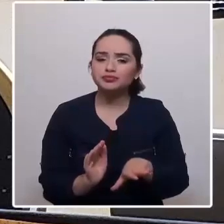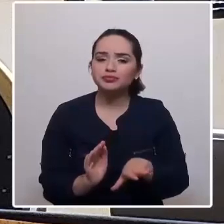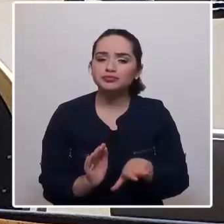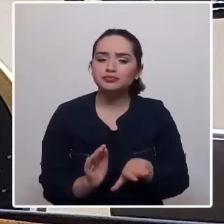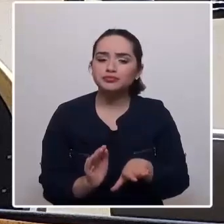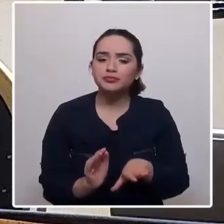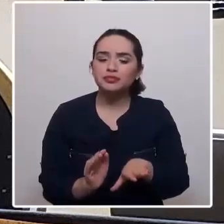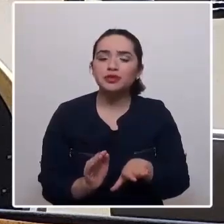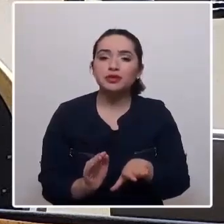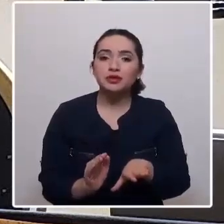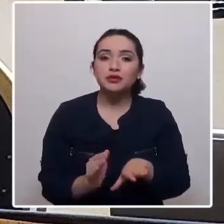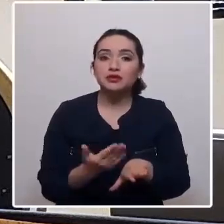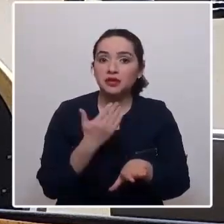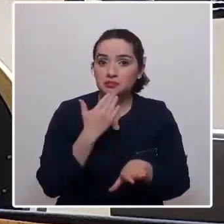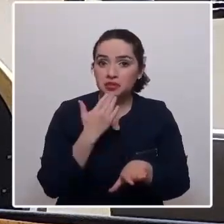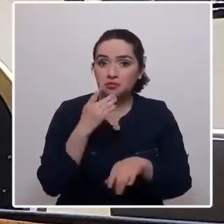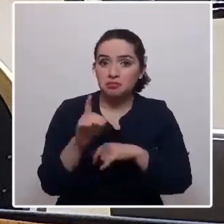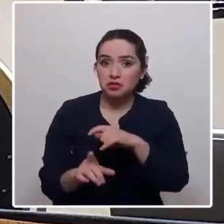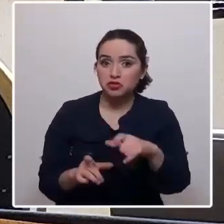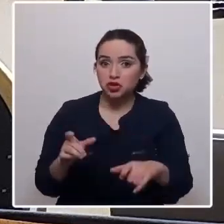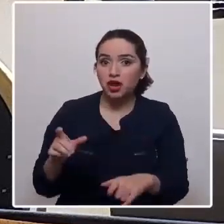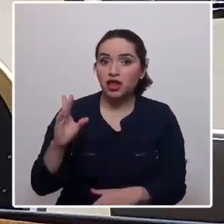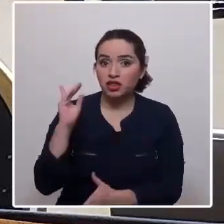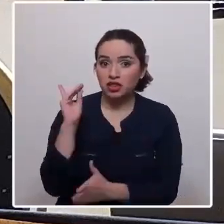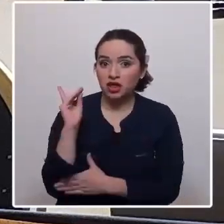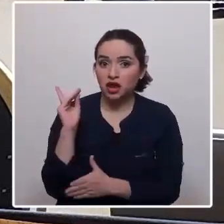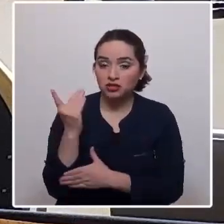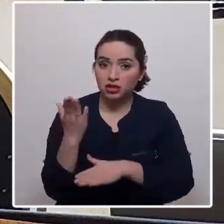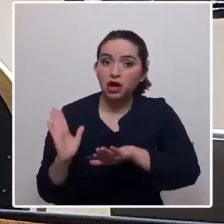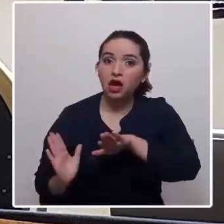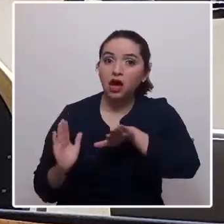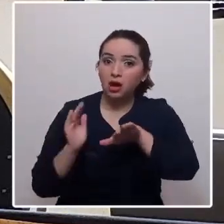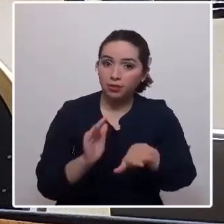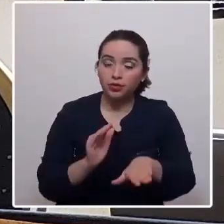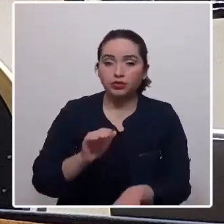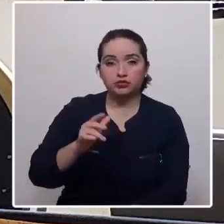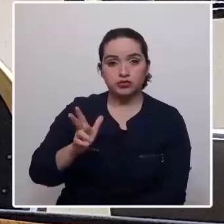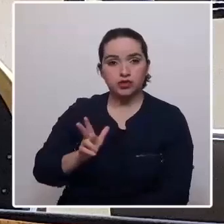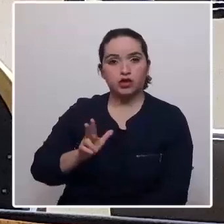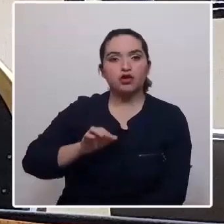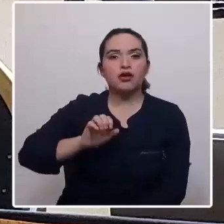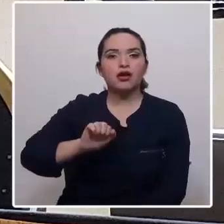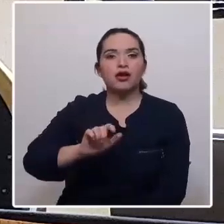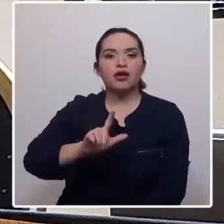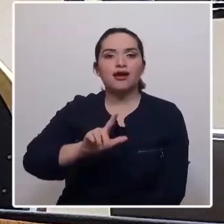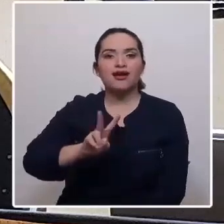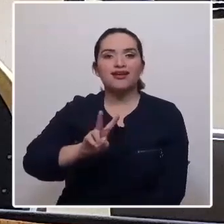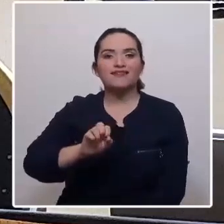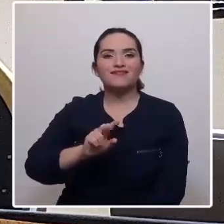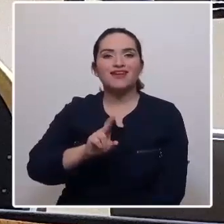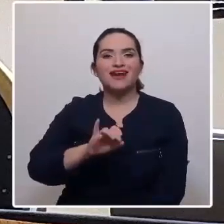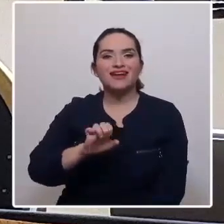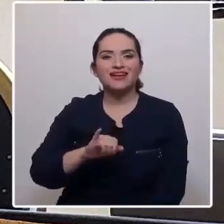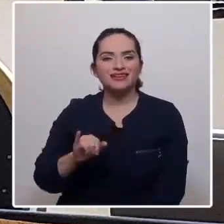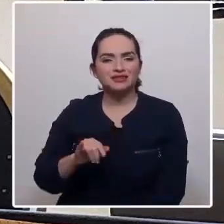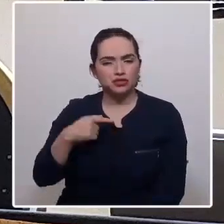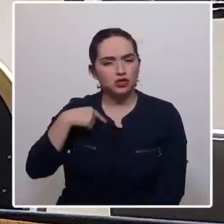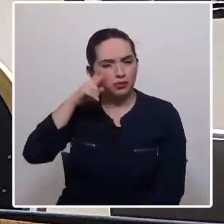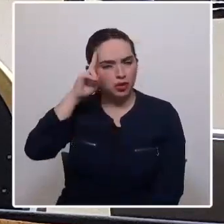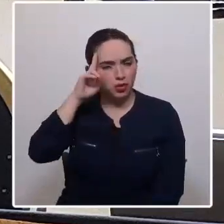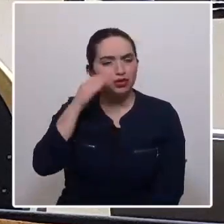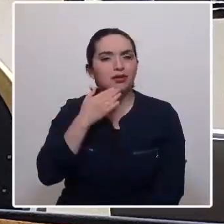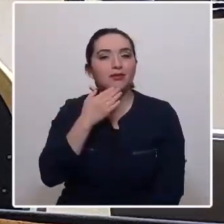con los convencionales de la derecha, el señor Álvarez, que en este minuto me acuerdo, y el señor